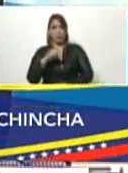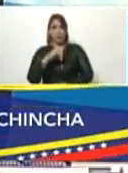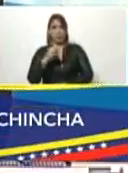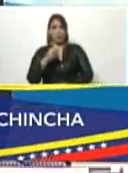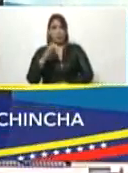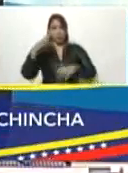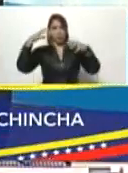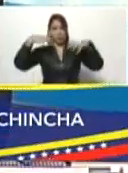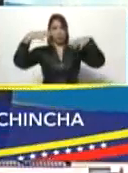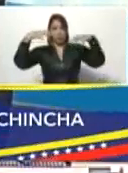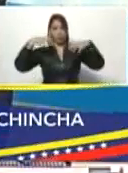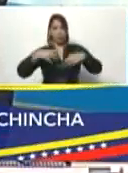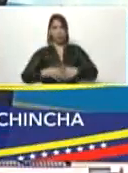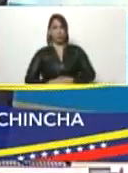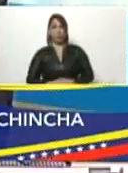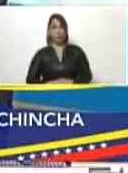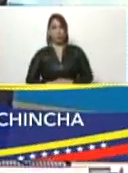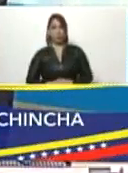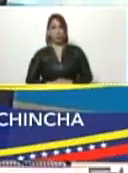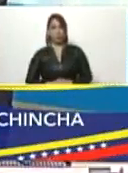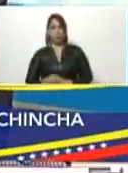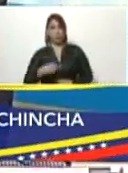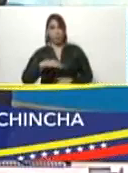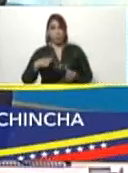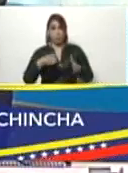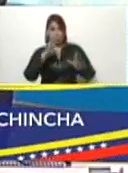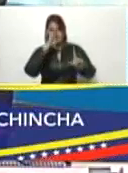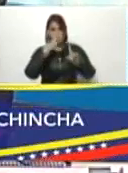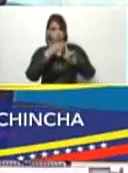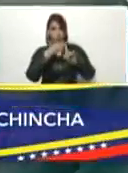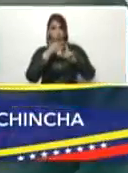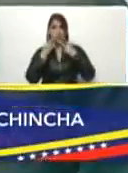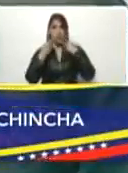lluvia. Ese es nuestro destino manifiesto,